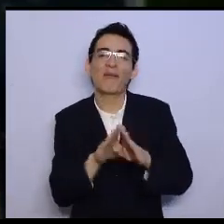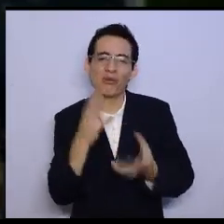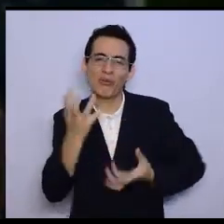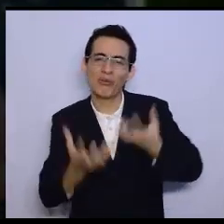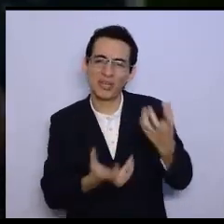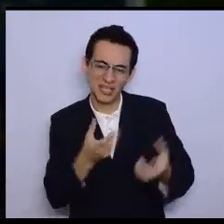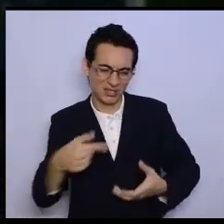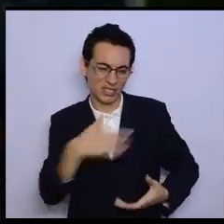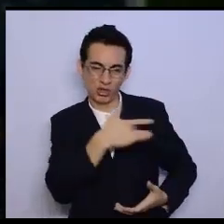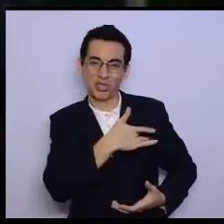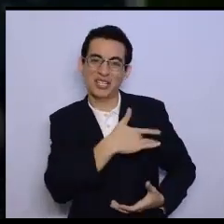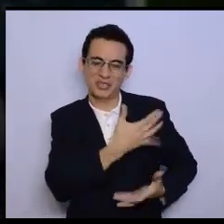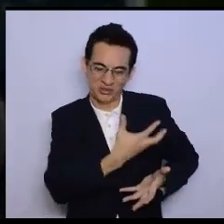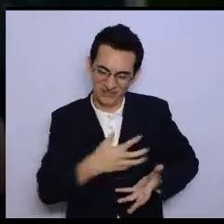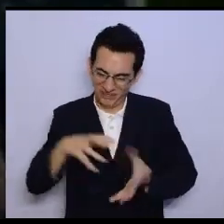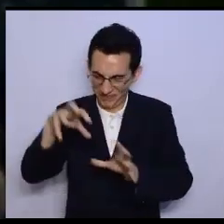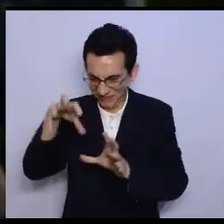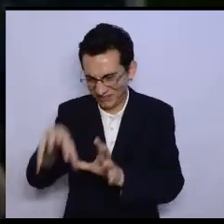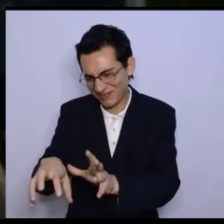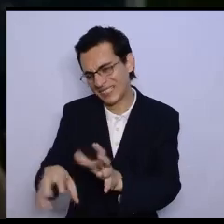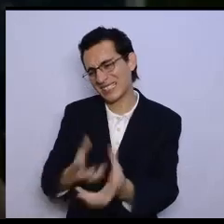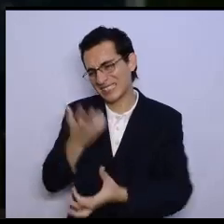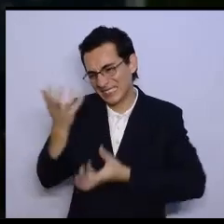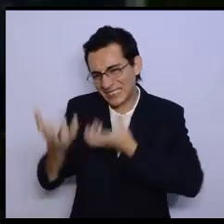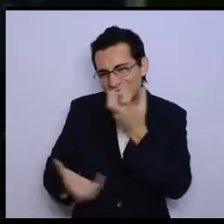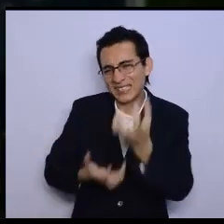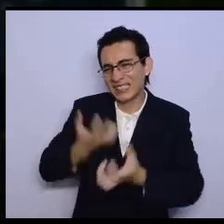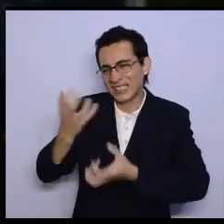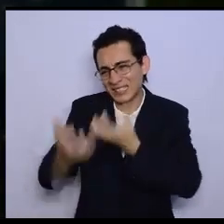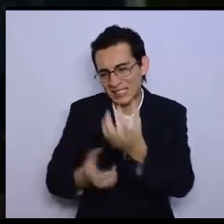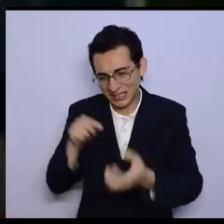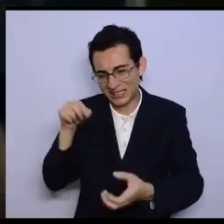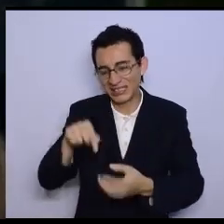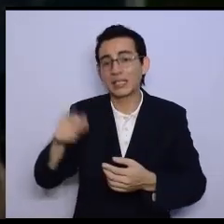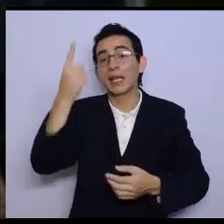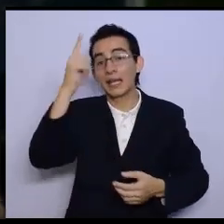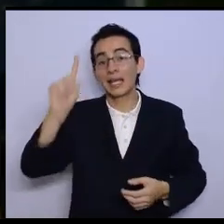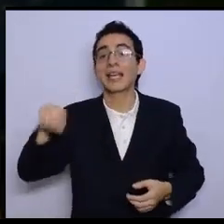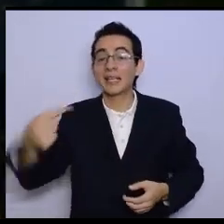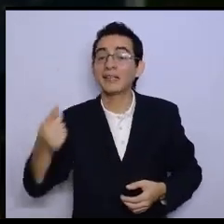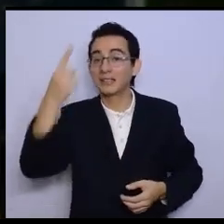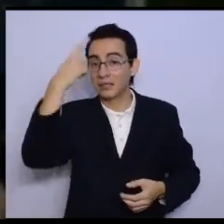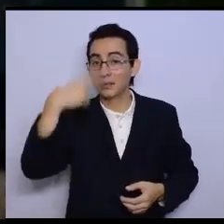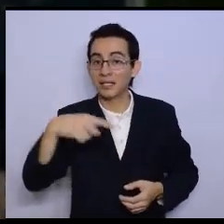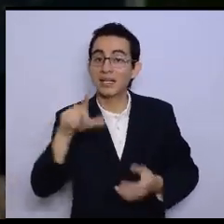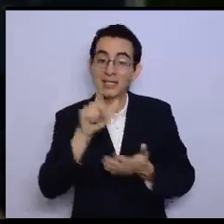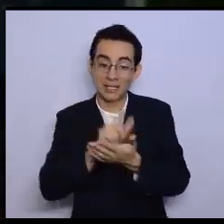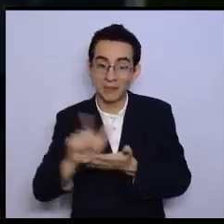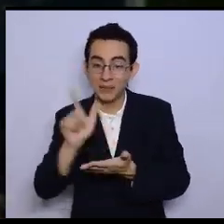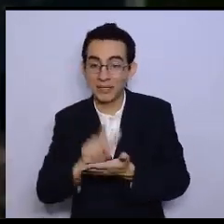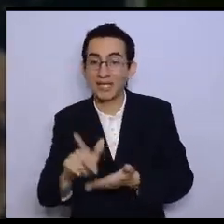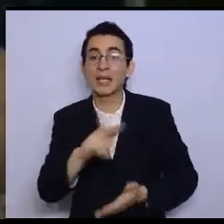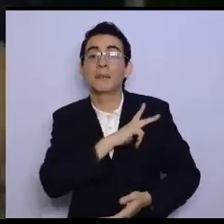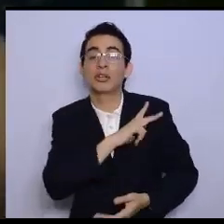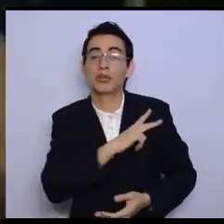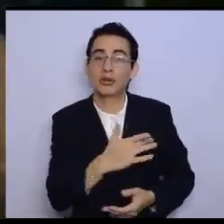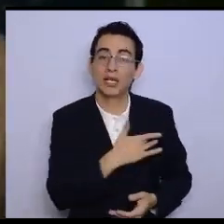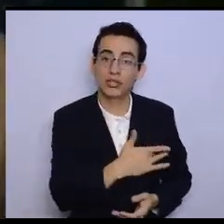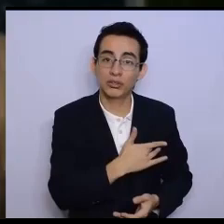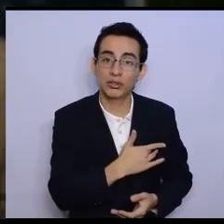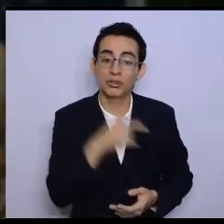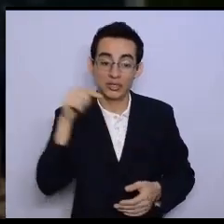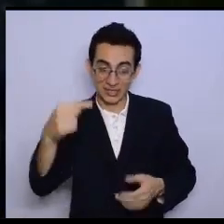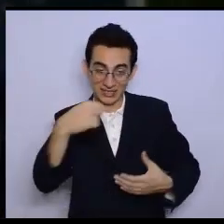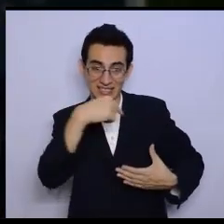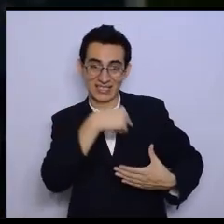corazón, lo va a meter en el horno del crisol para purificar mi corazón. En otras palabras, me